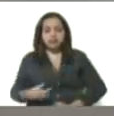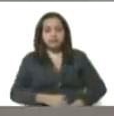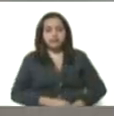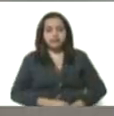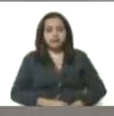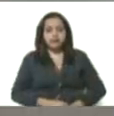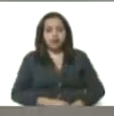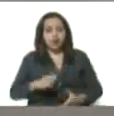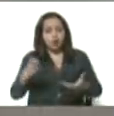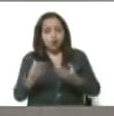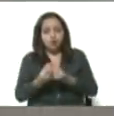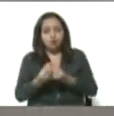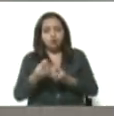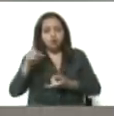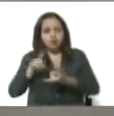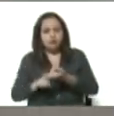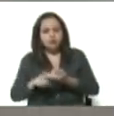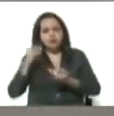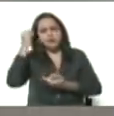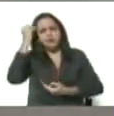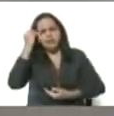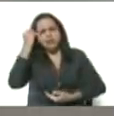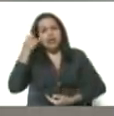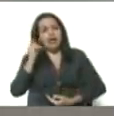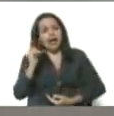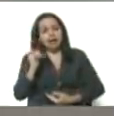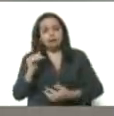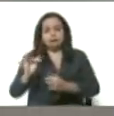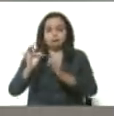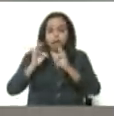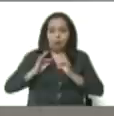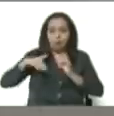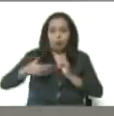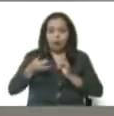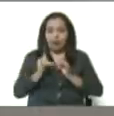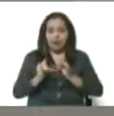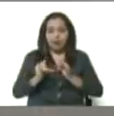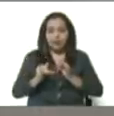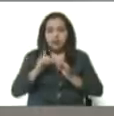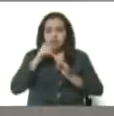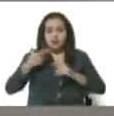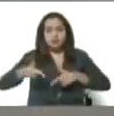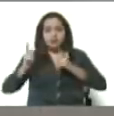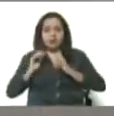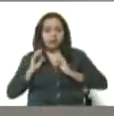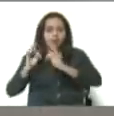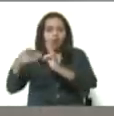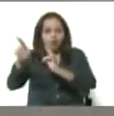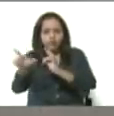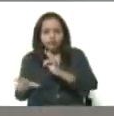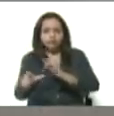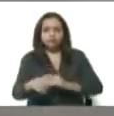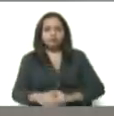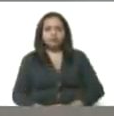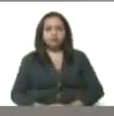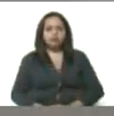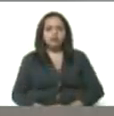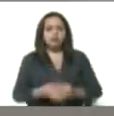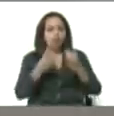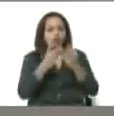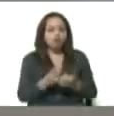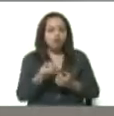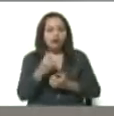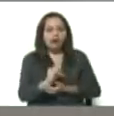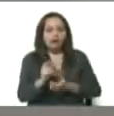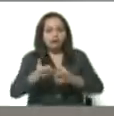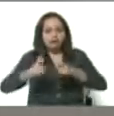primera combatiente se cuidan pensando que están contagiados y evitan contagiar a otra persona, dado el número que hay